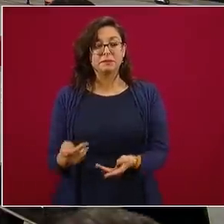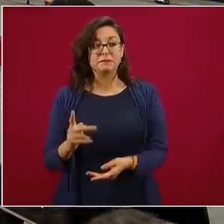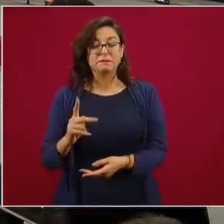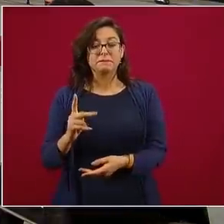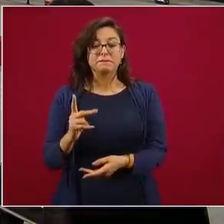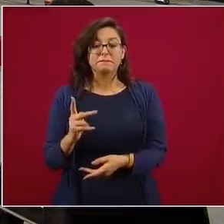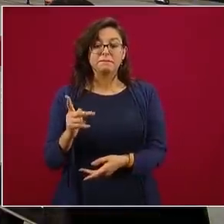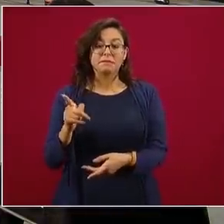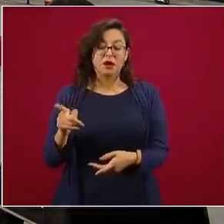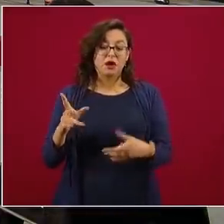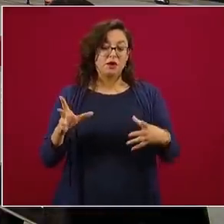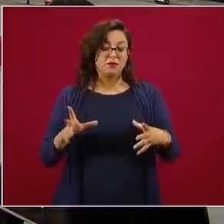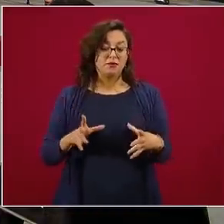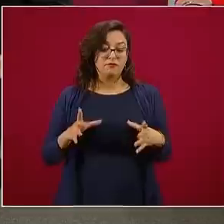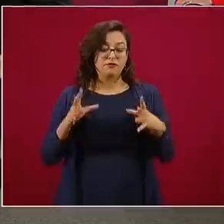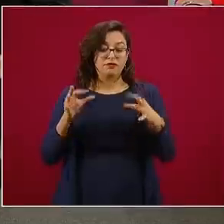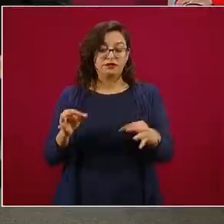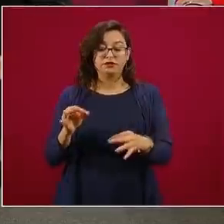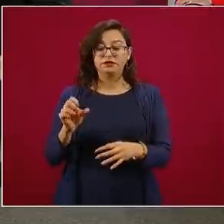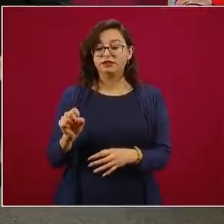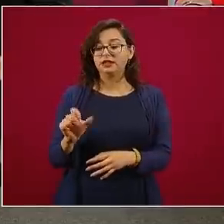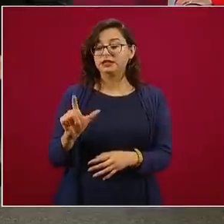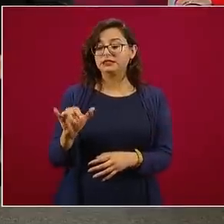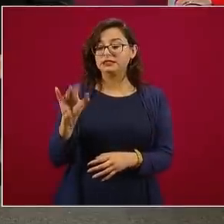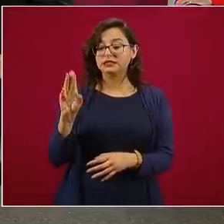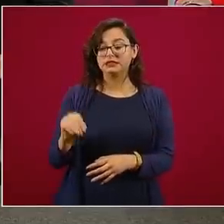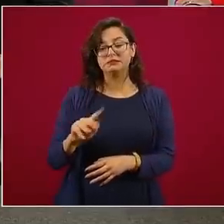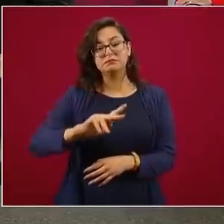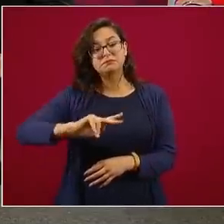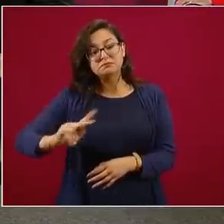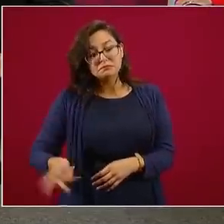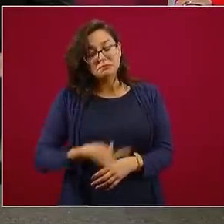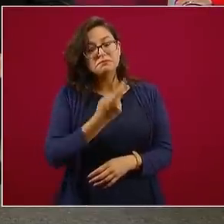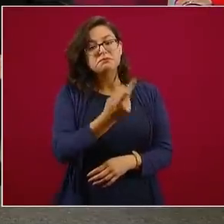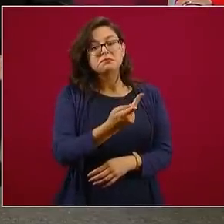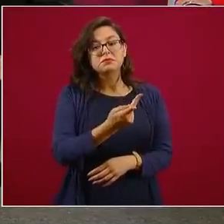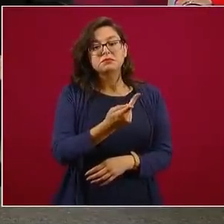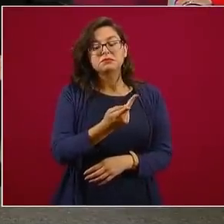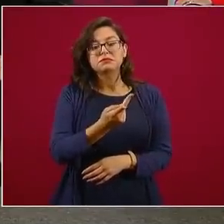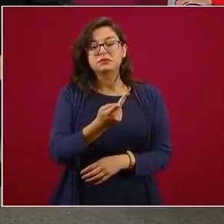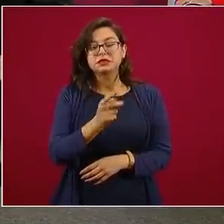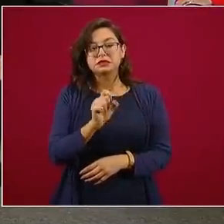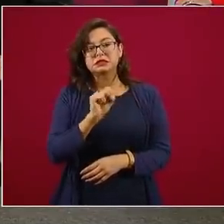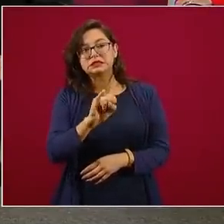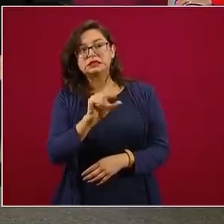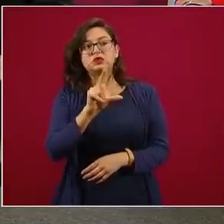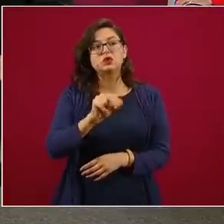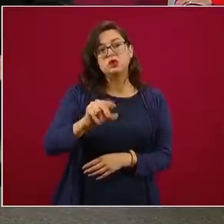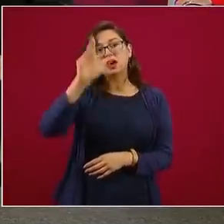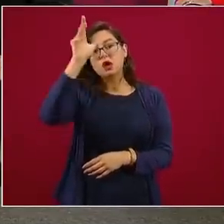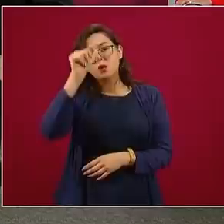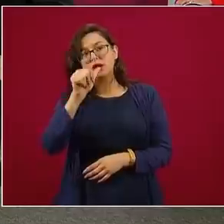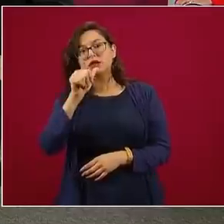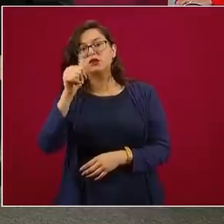consultaba la Fundación Slim sobre nuestro punto de vista,